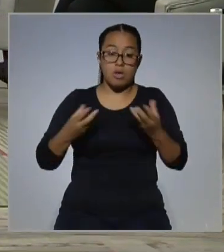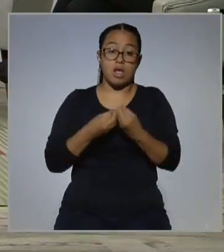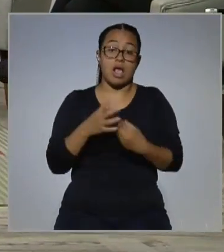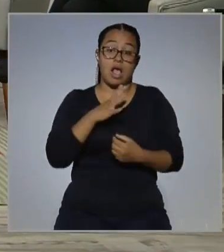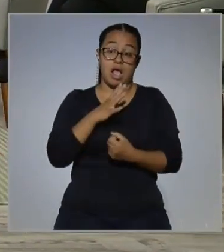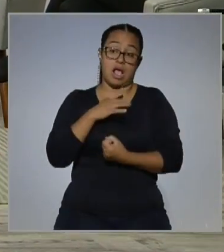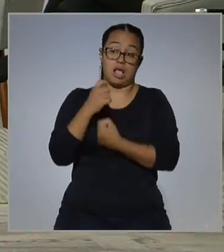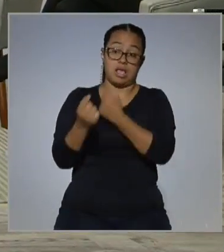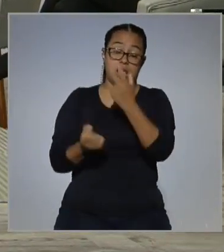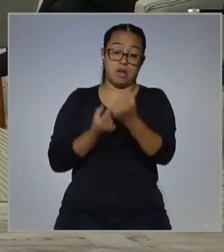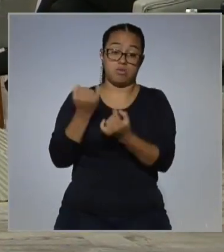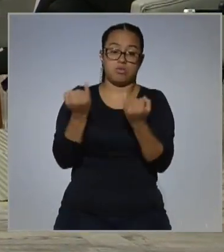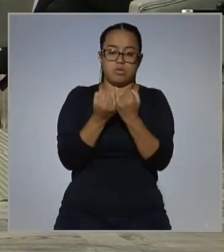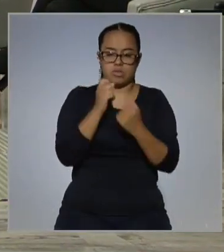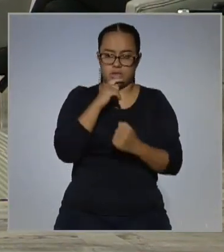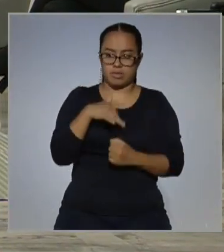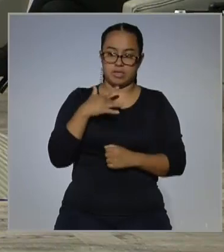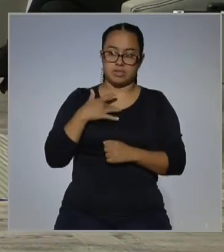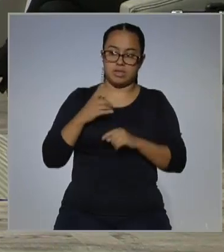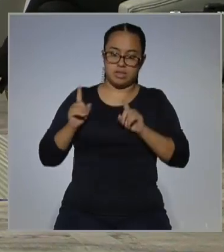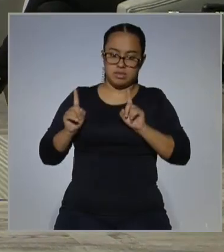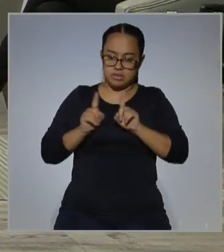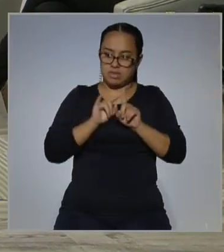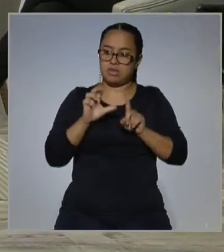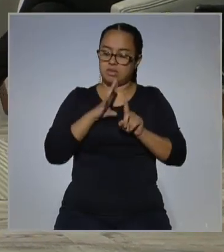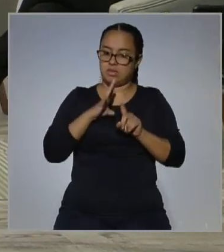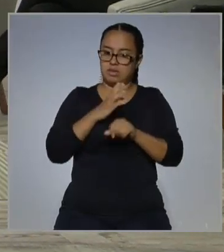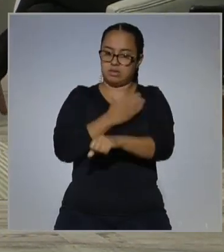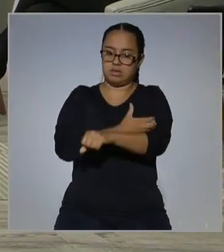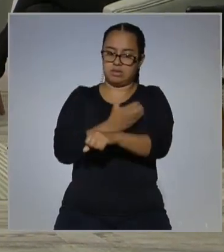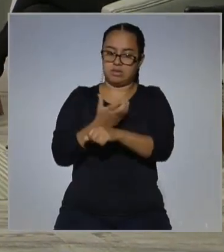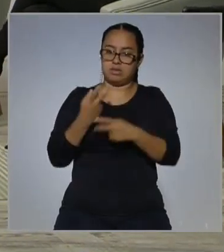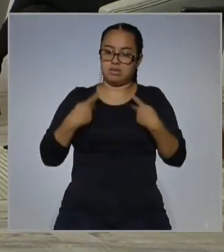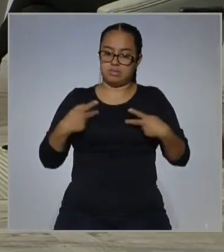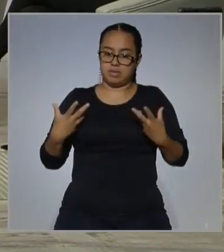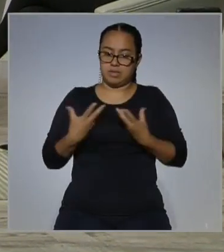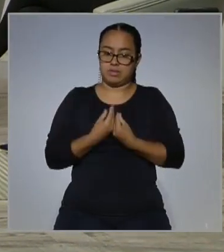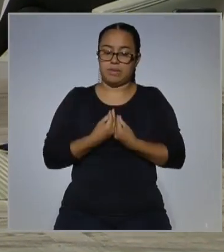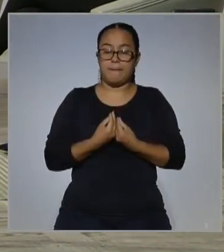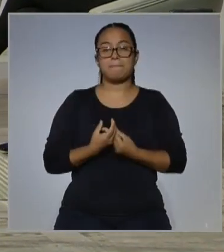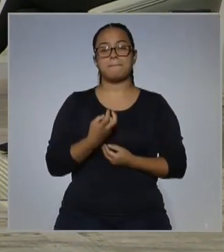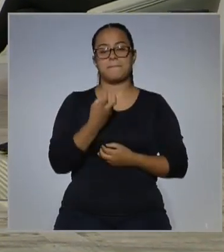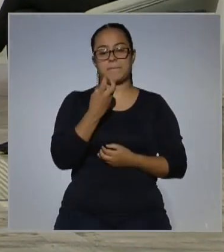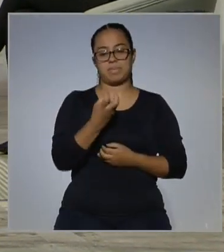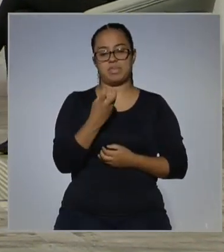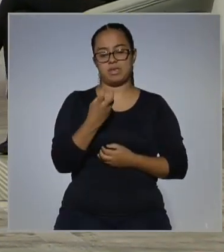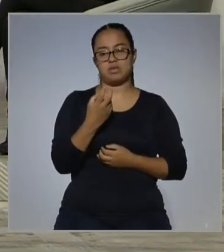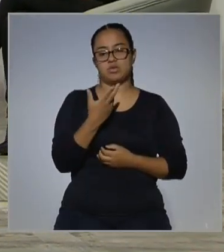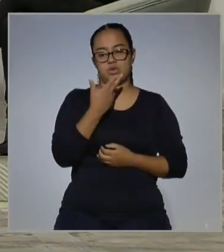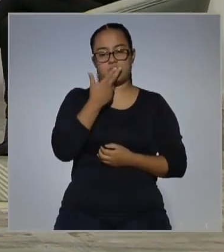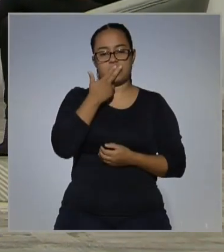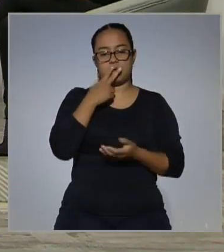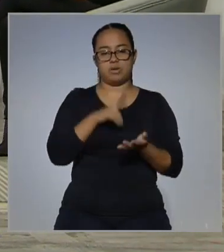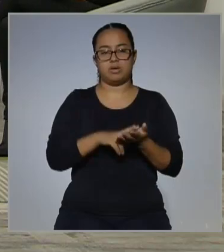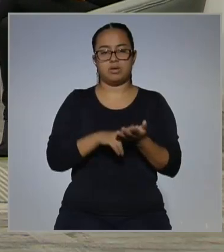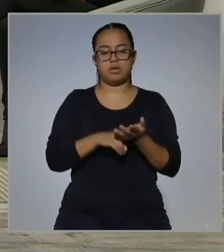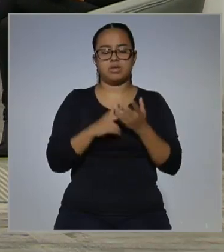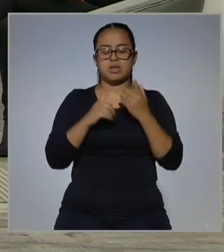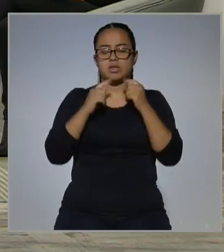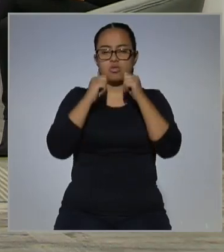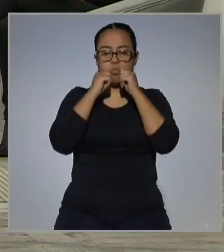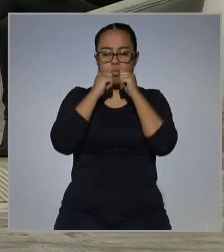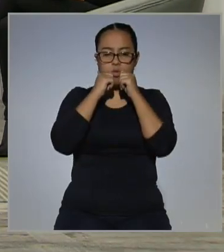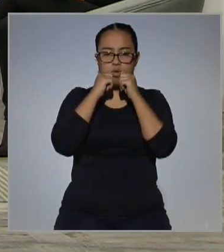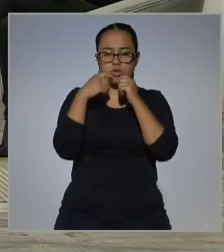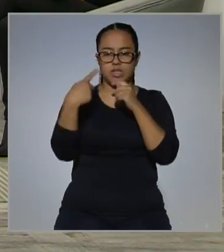incluso aseguran que sienten la presencia de sus seres queridos y esto pues es lo que le da mucho valor, además del sincretismo